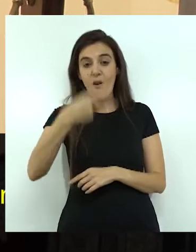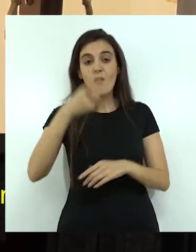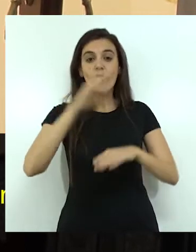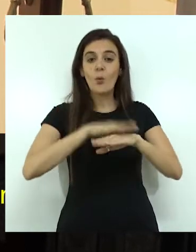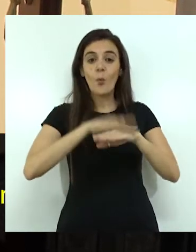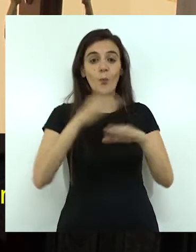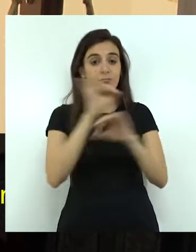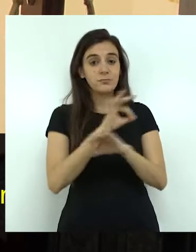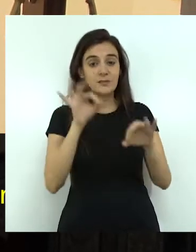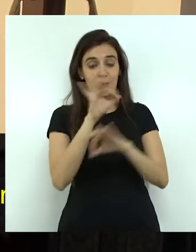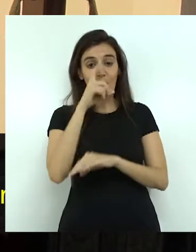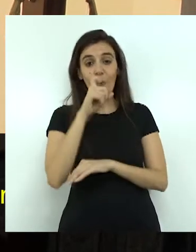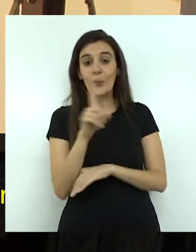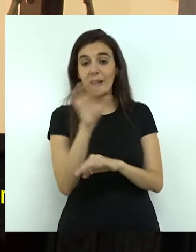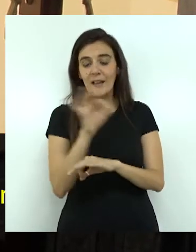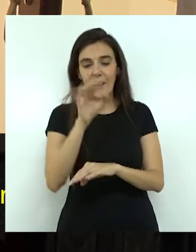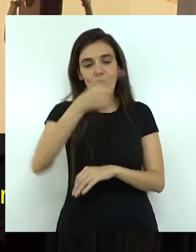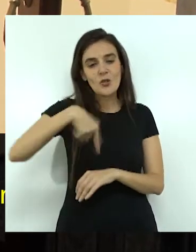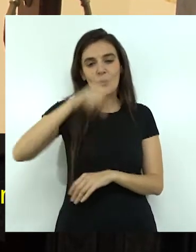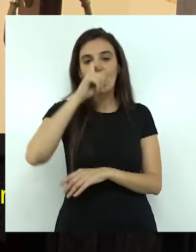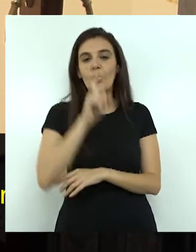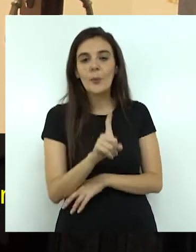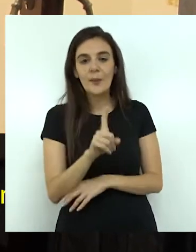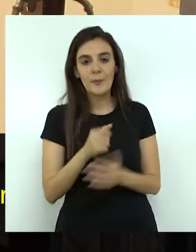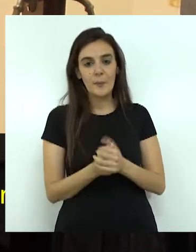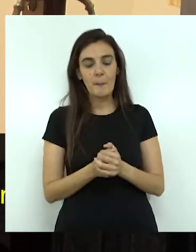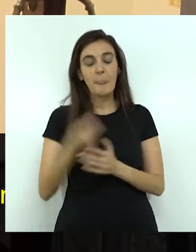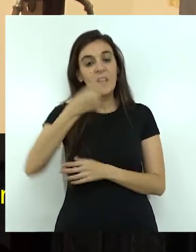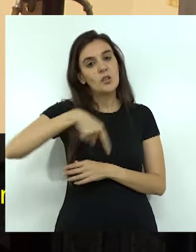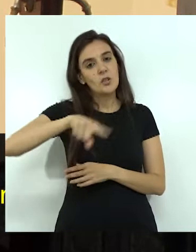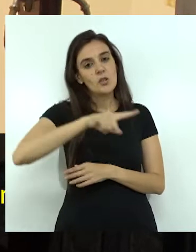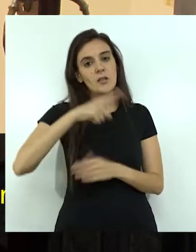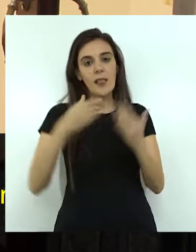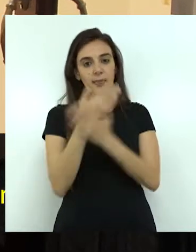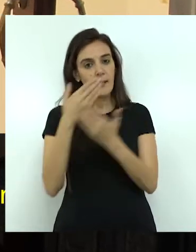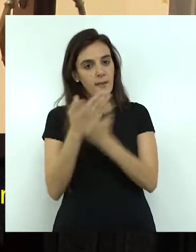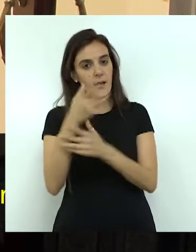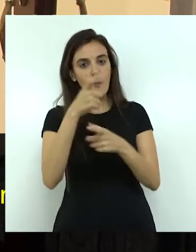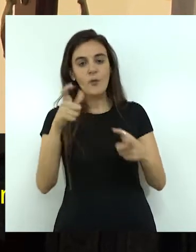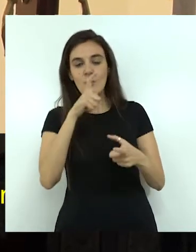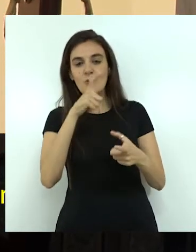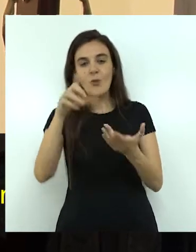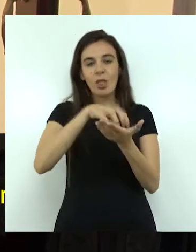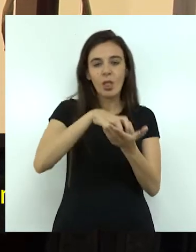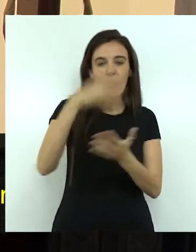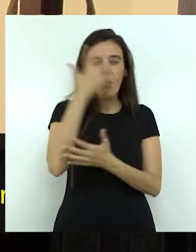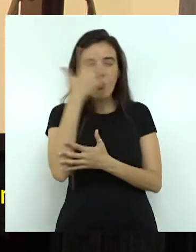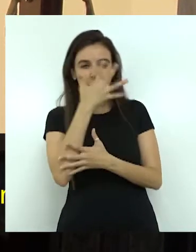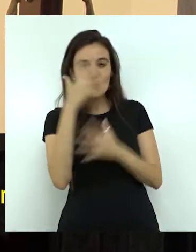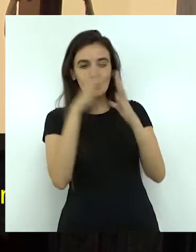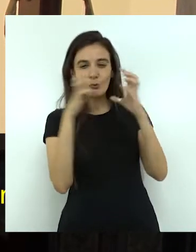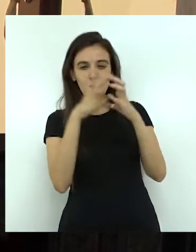nosotros y entonces pues tenemos que estar siempre pues al día de todos sus inquietudes sus aficiones